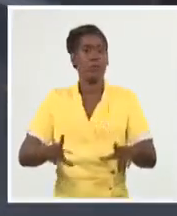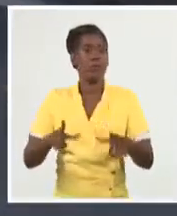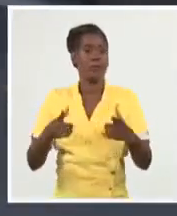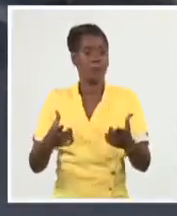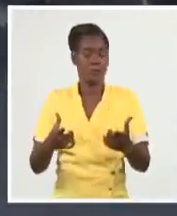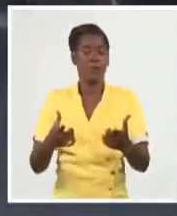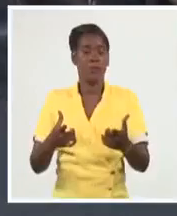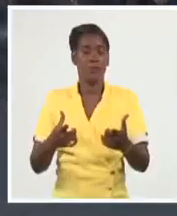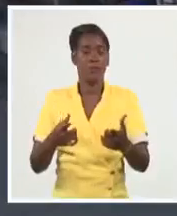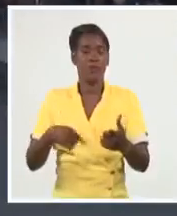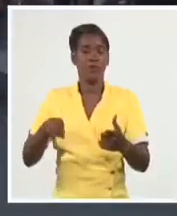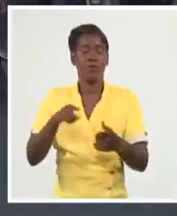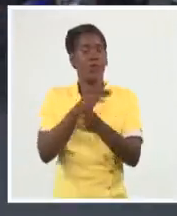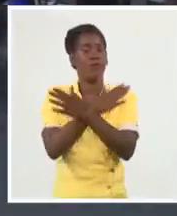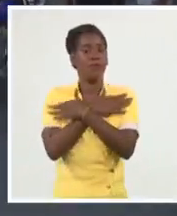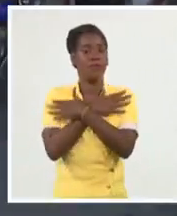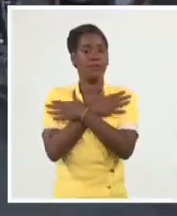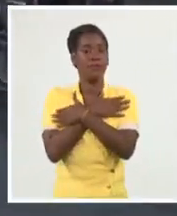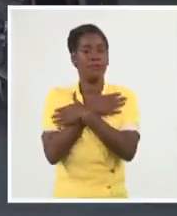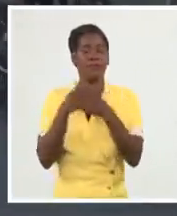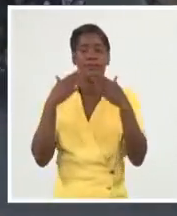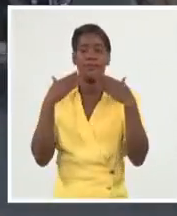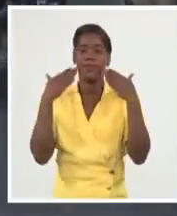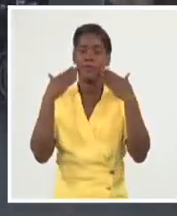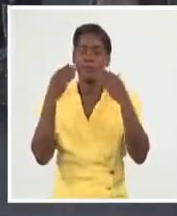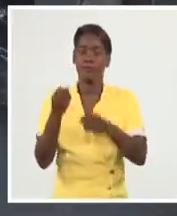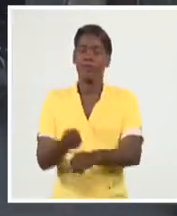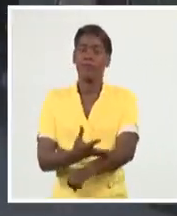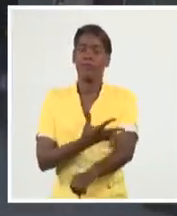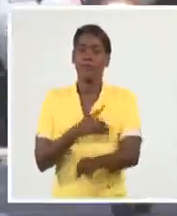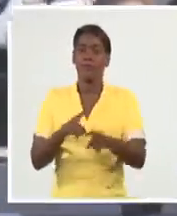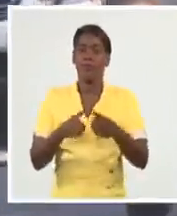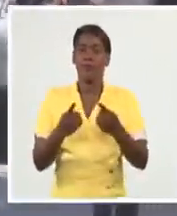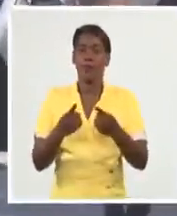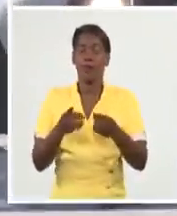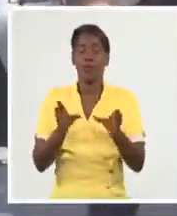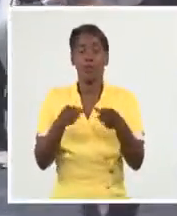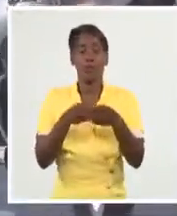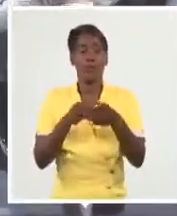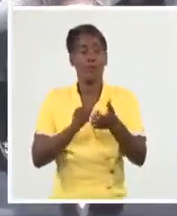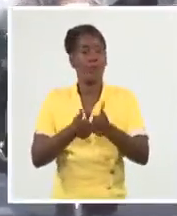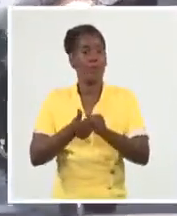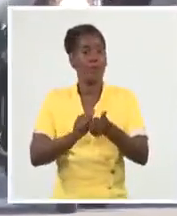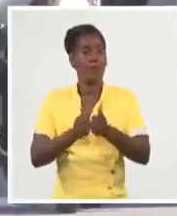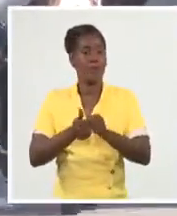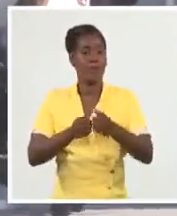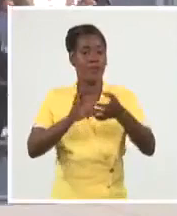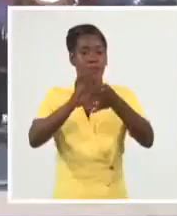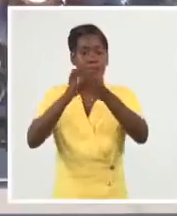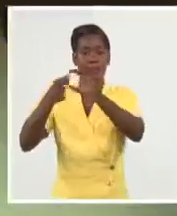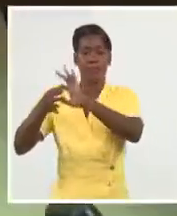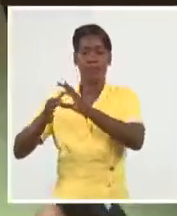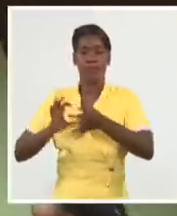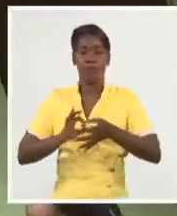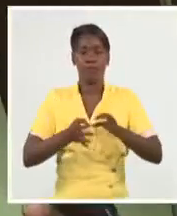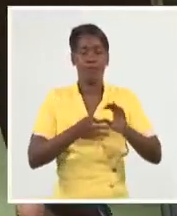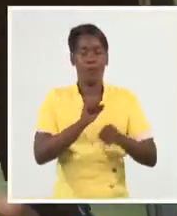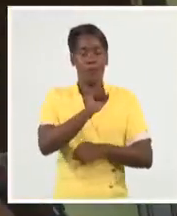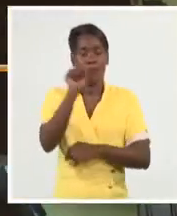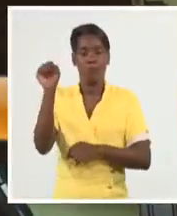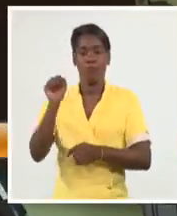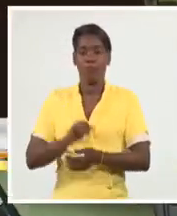dieron muestras de satisfacción por la labor de nuestros atletas y entrenadores en la cita estival en Nipona.